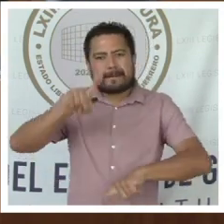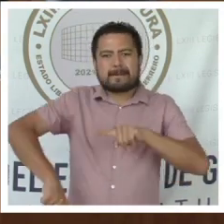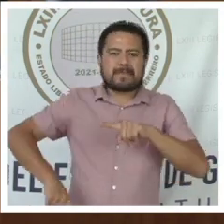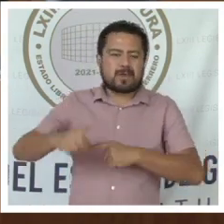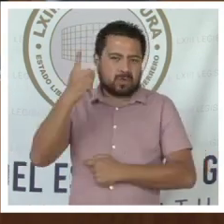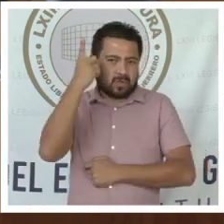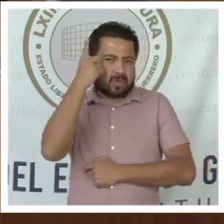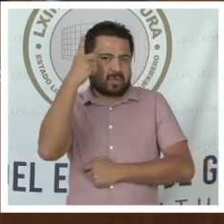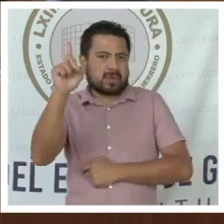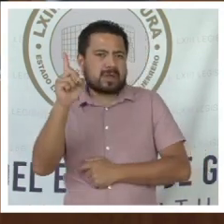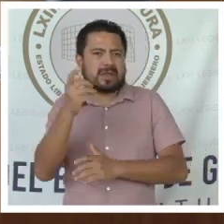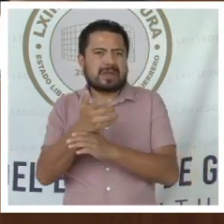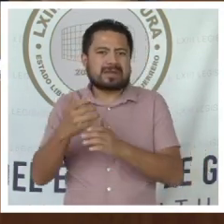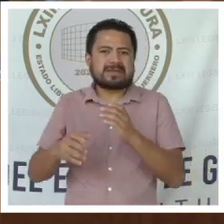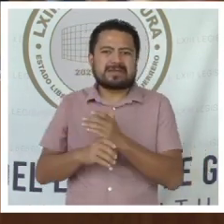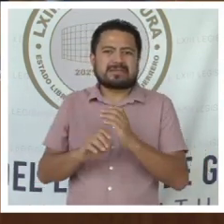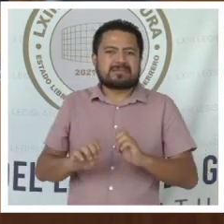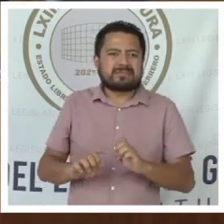fideicomisos